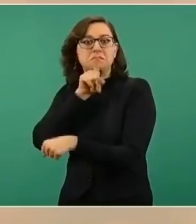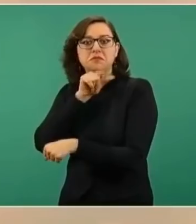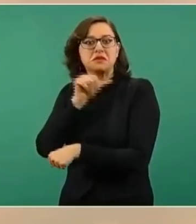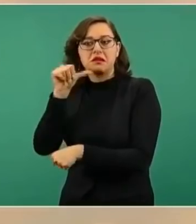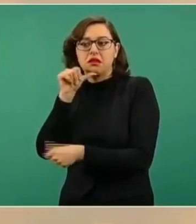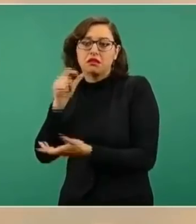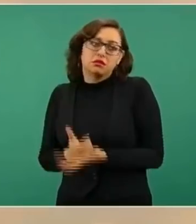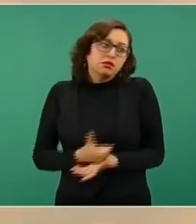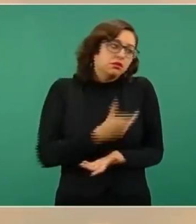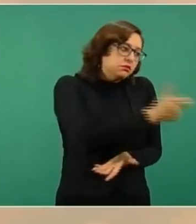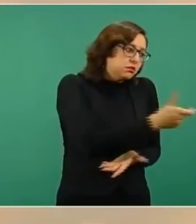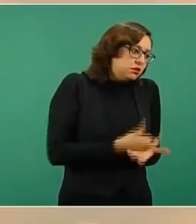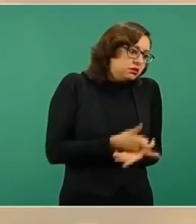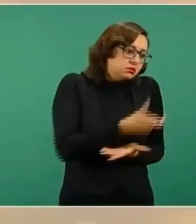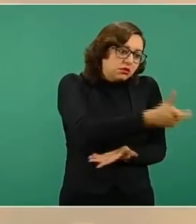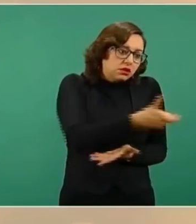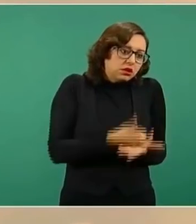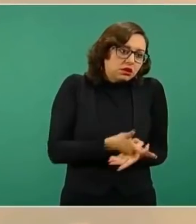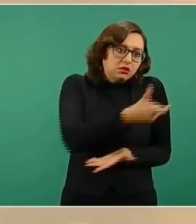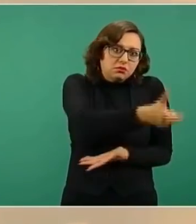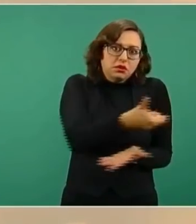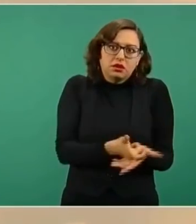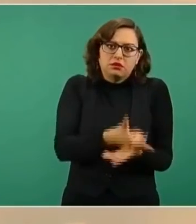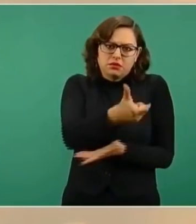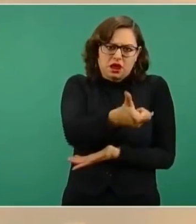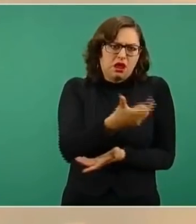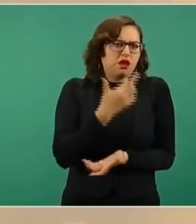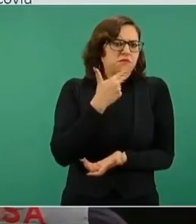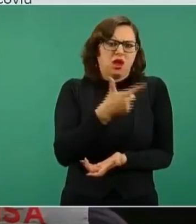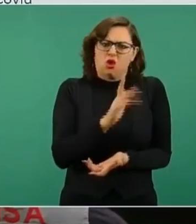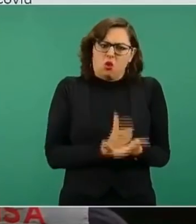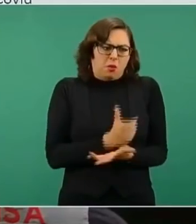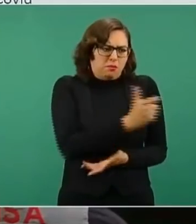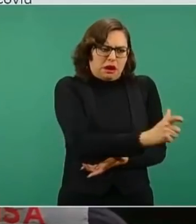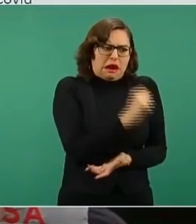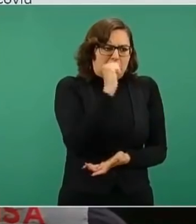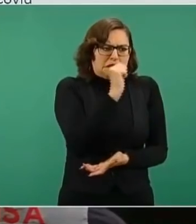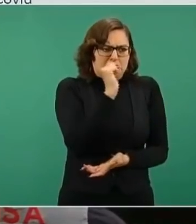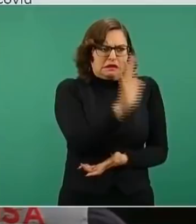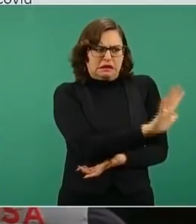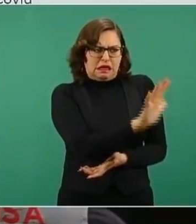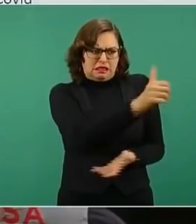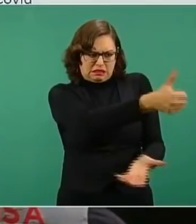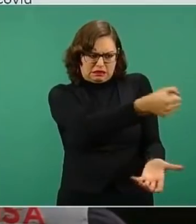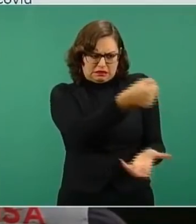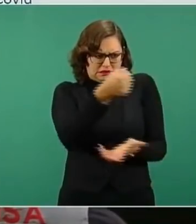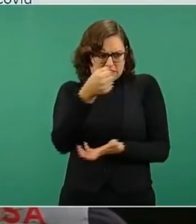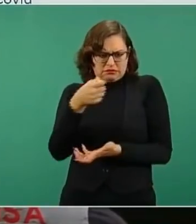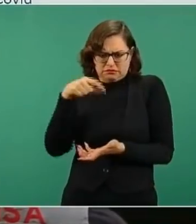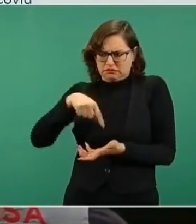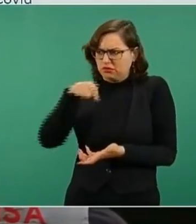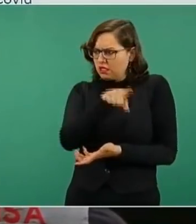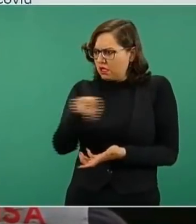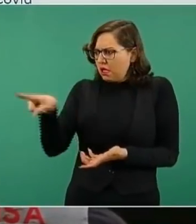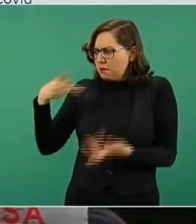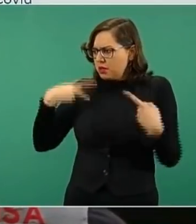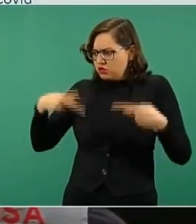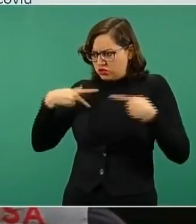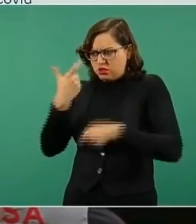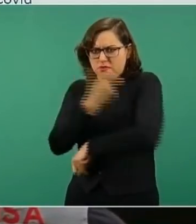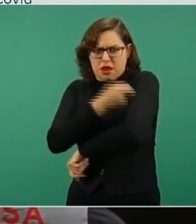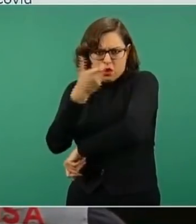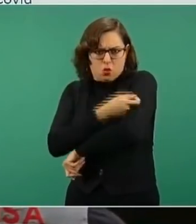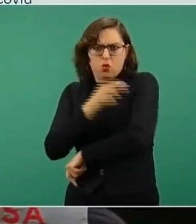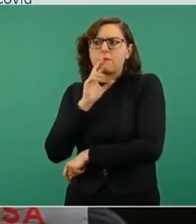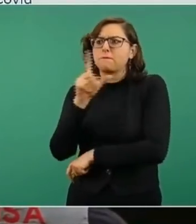utilizar esos recursos en vacunar adultos mayores en estos estados, o a las pensiones del adulto mayor